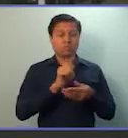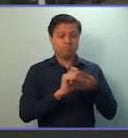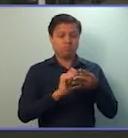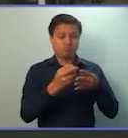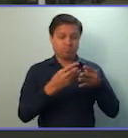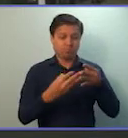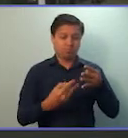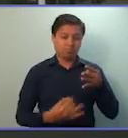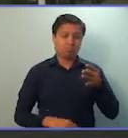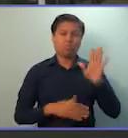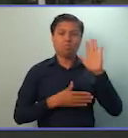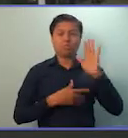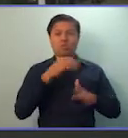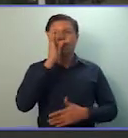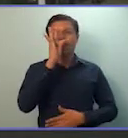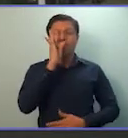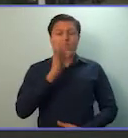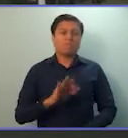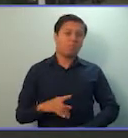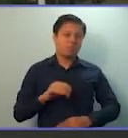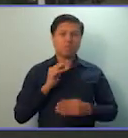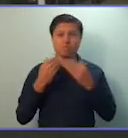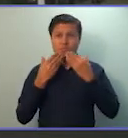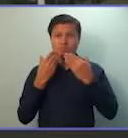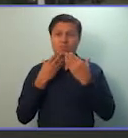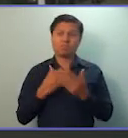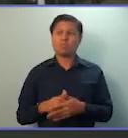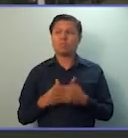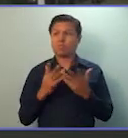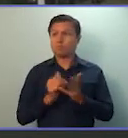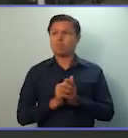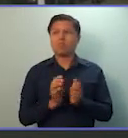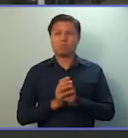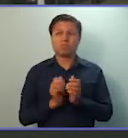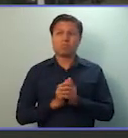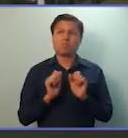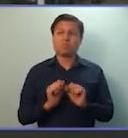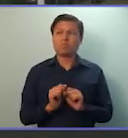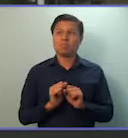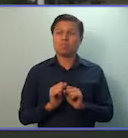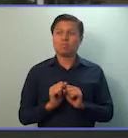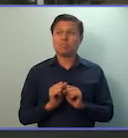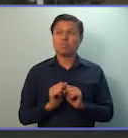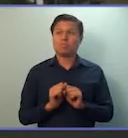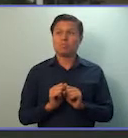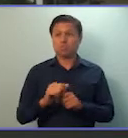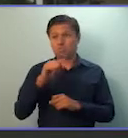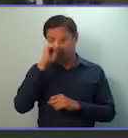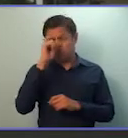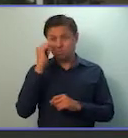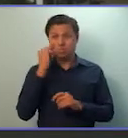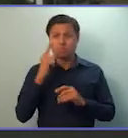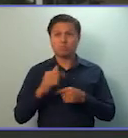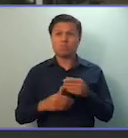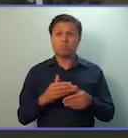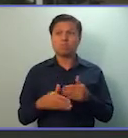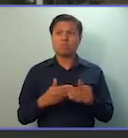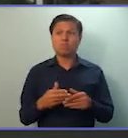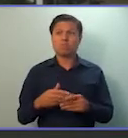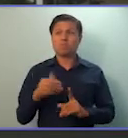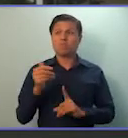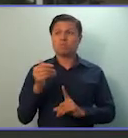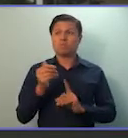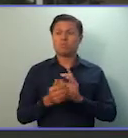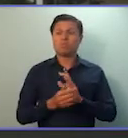en una declaración jurada en donde dice que no tiene ningún impedimento para desempeñar el cargo y que pueden proceder a recibir la